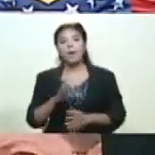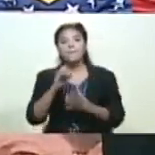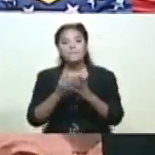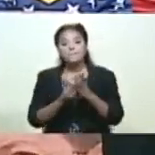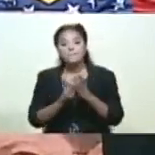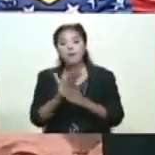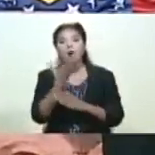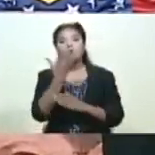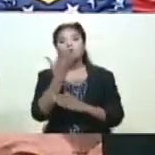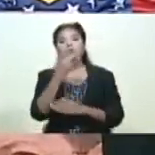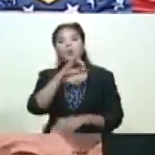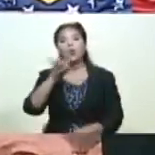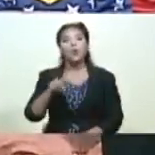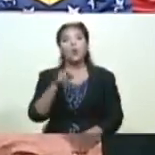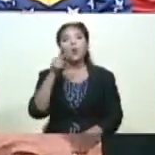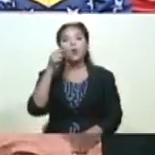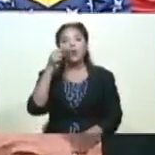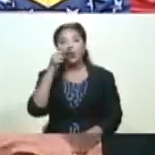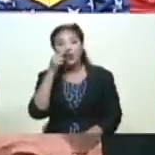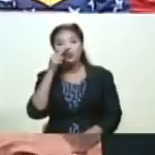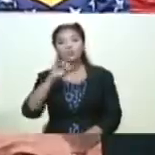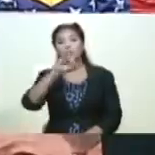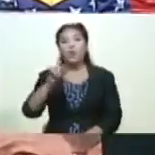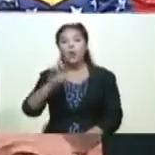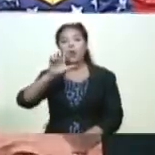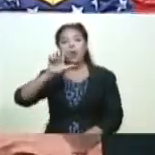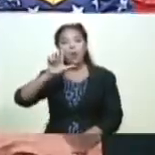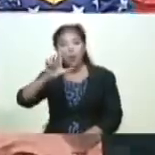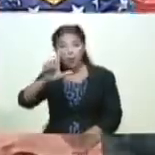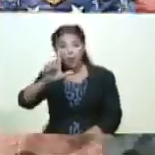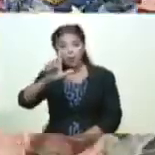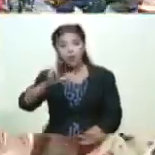mayo, junio, julio.